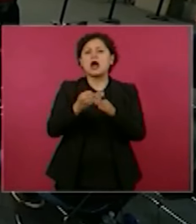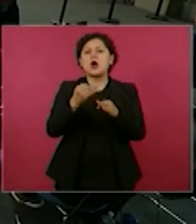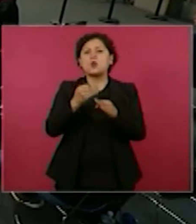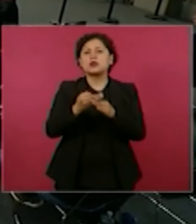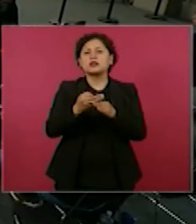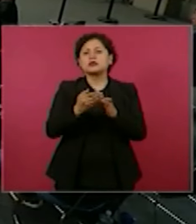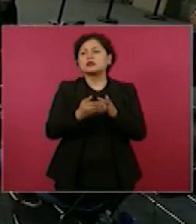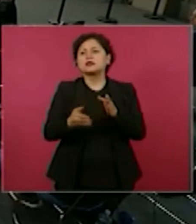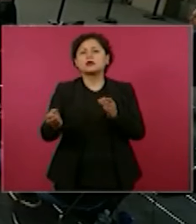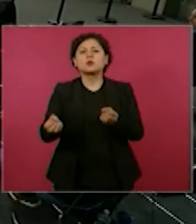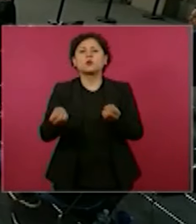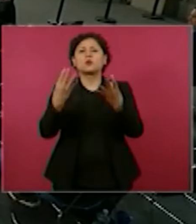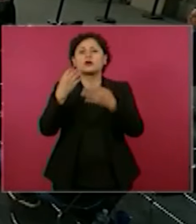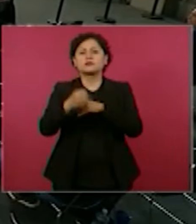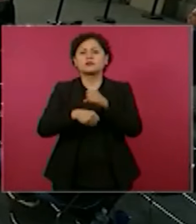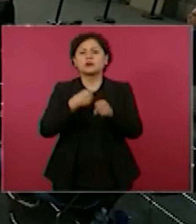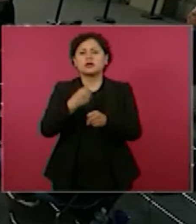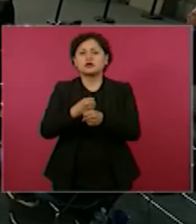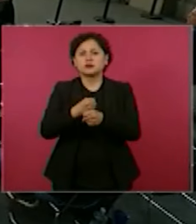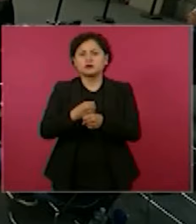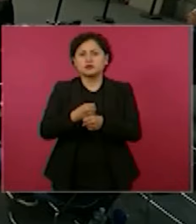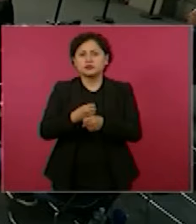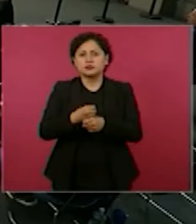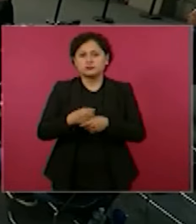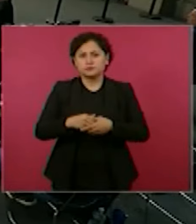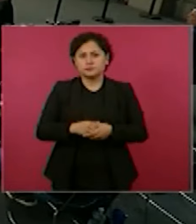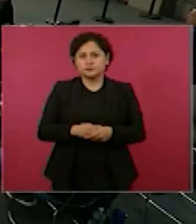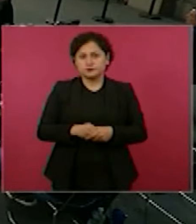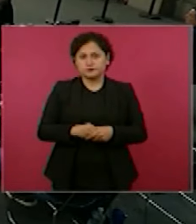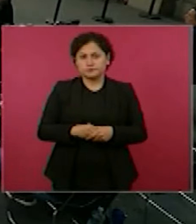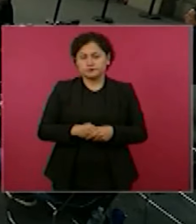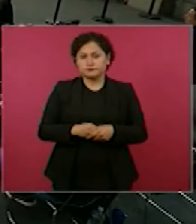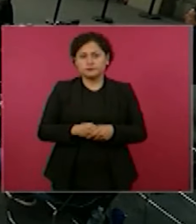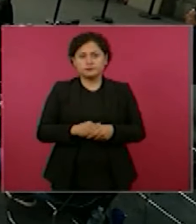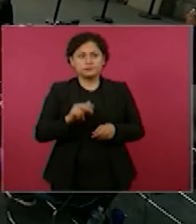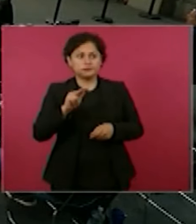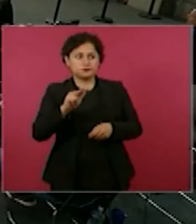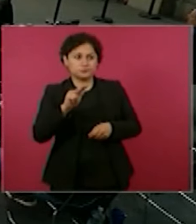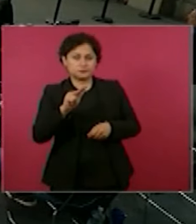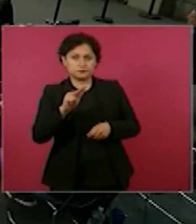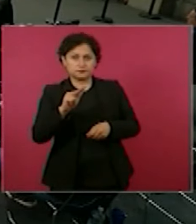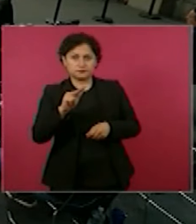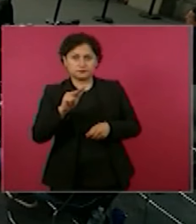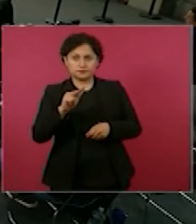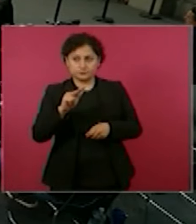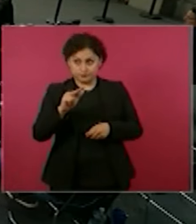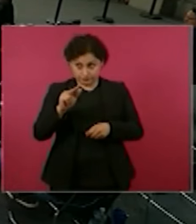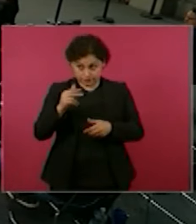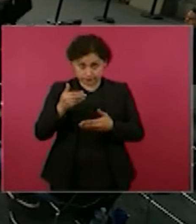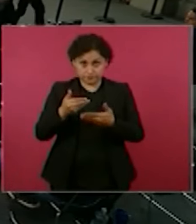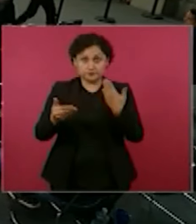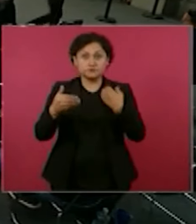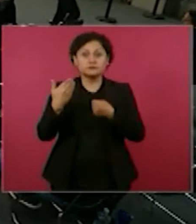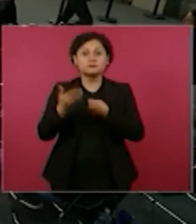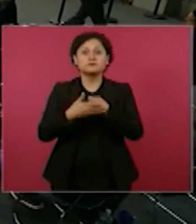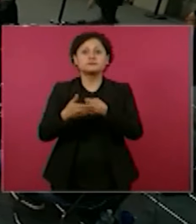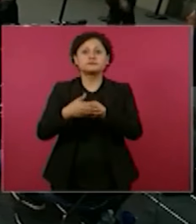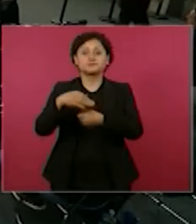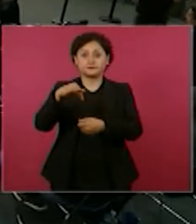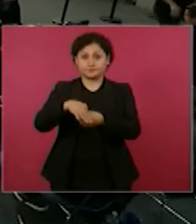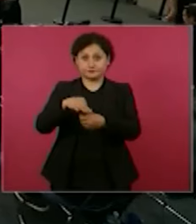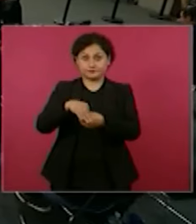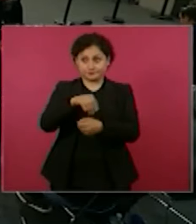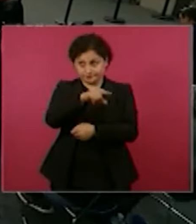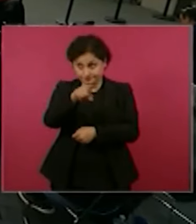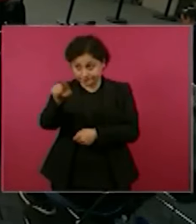Es tanto como para que nos sorprenda, o decir, no, es que no fueron 22, sino fueron 14. Pues